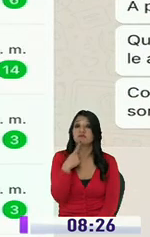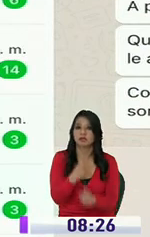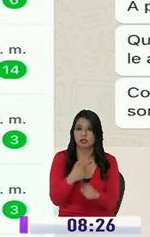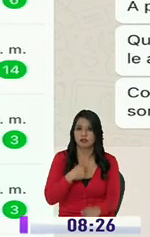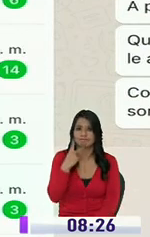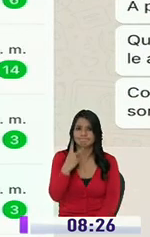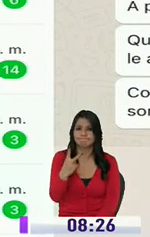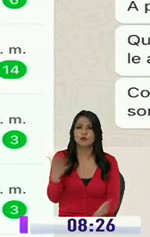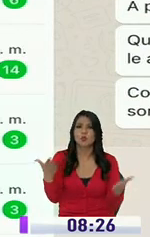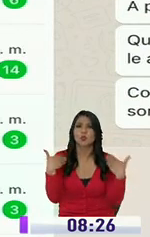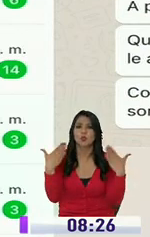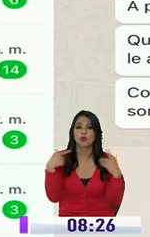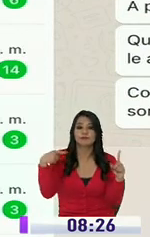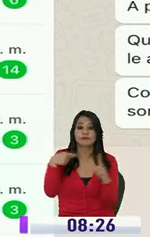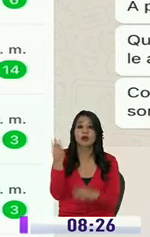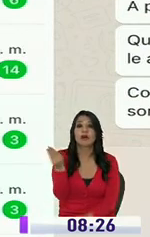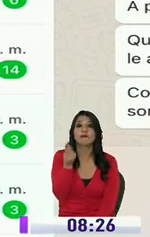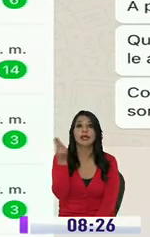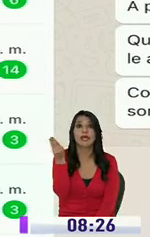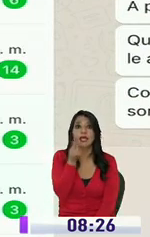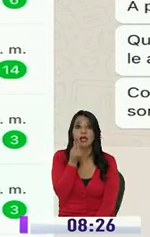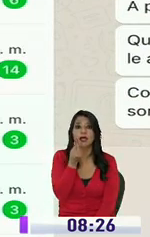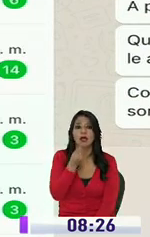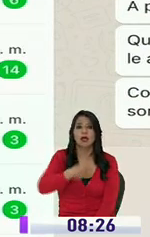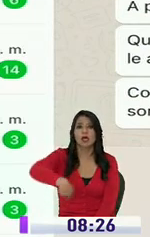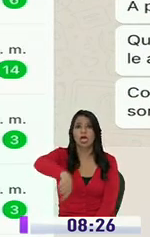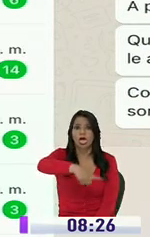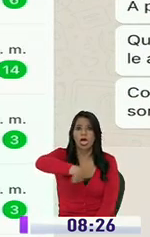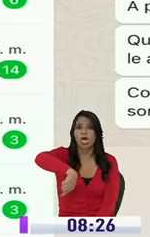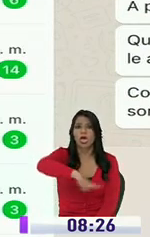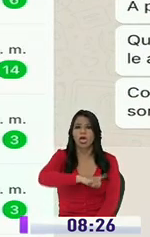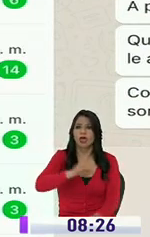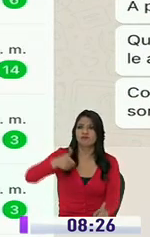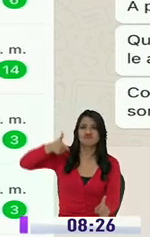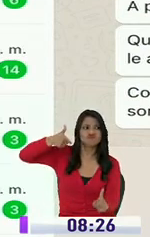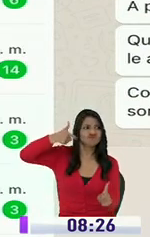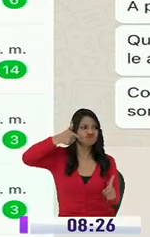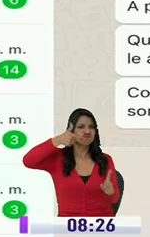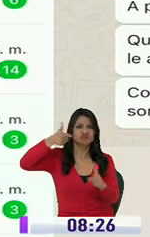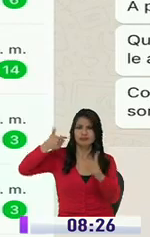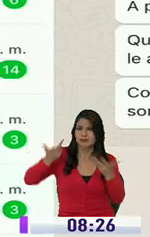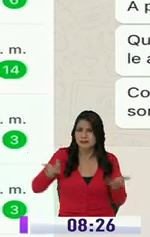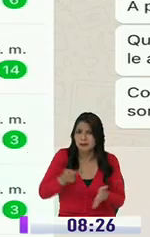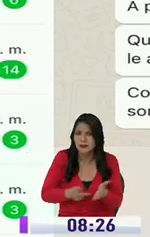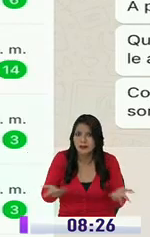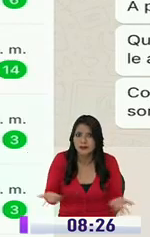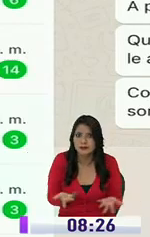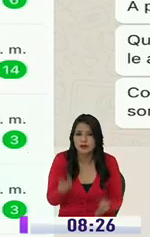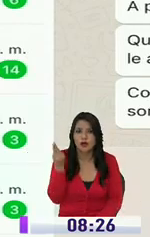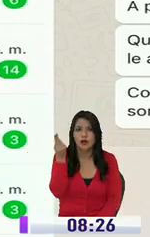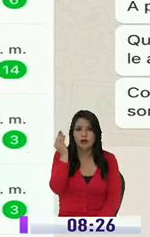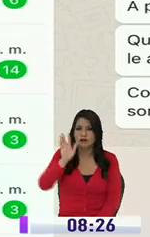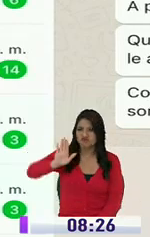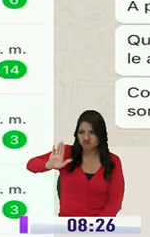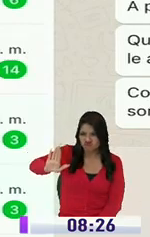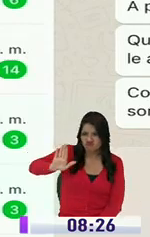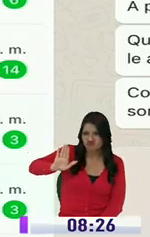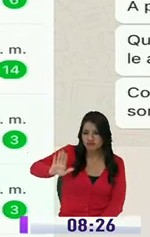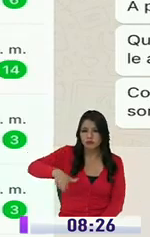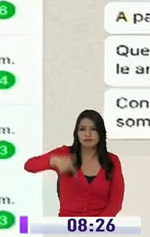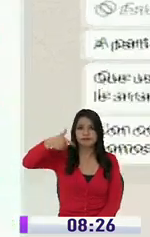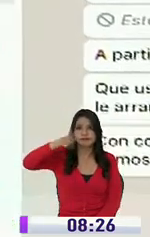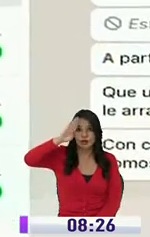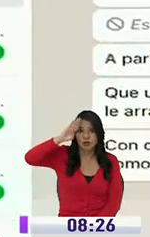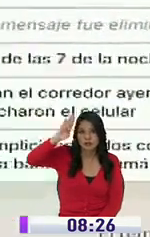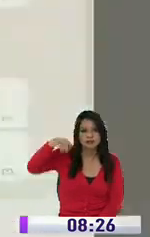este adolescente dando las vueltas como bandas de sicarios con pistola. ¿Qué nos está pasando? Y amenazando a la autoridad.